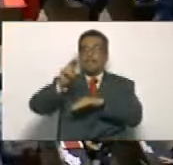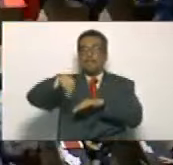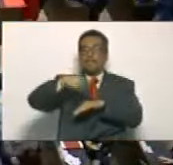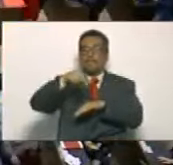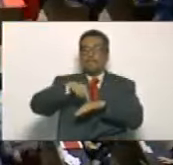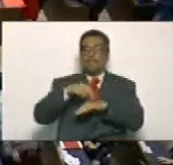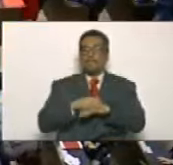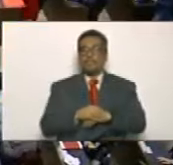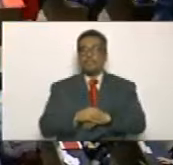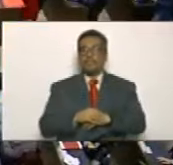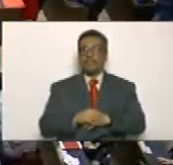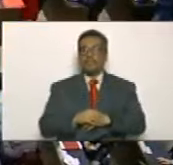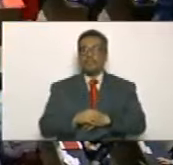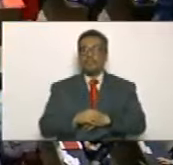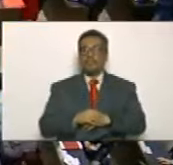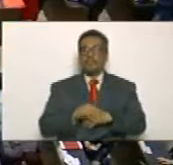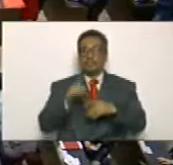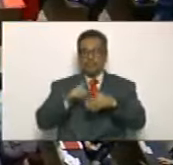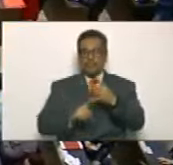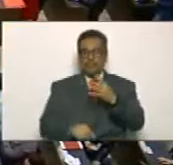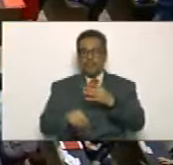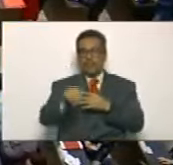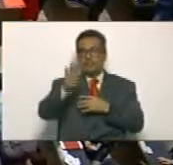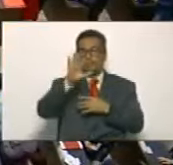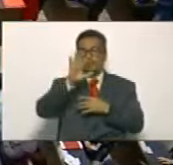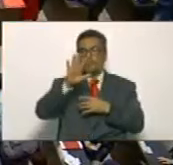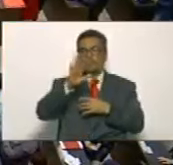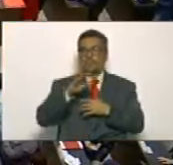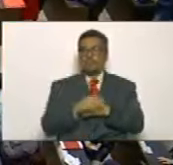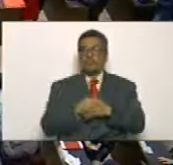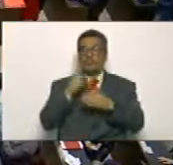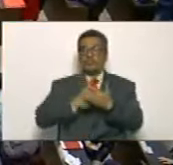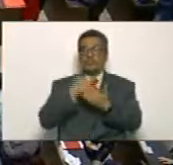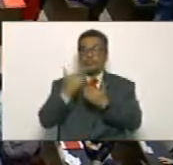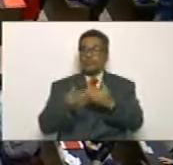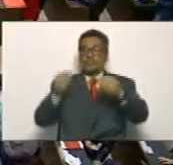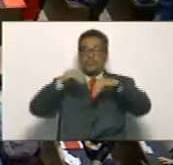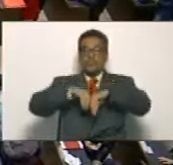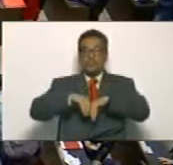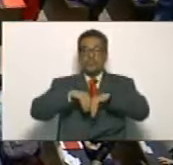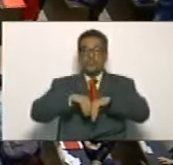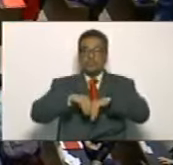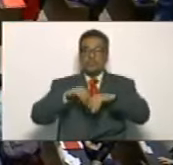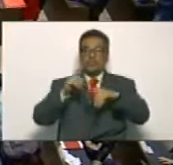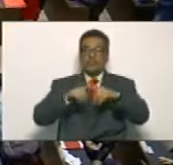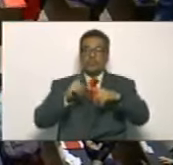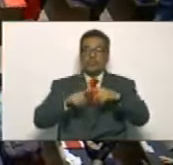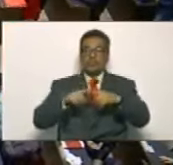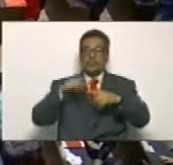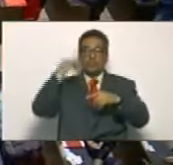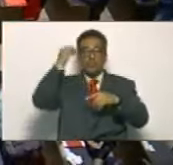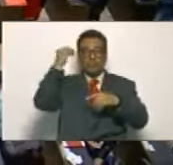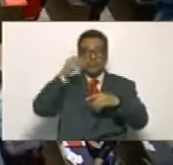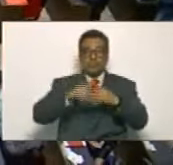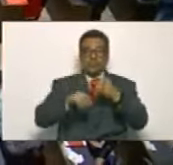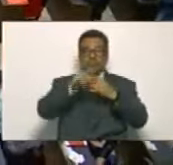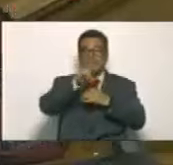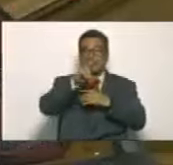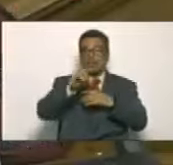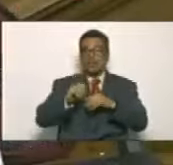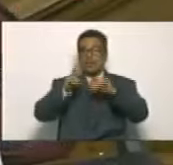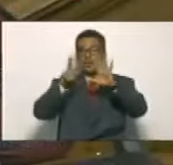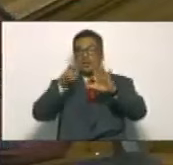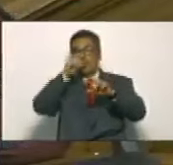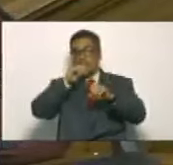de la Asamblea Nacional. Punto número 5, proyecto de acuerdo en ocasión de conmemorarse los